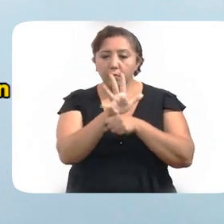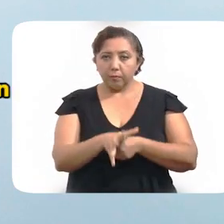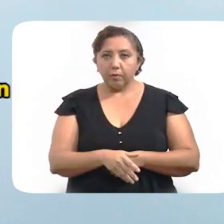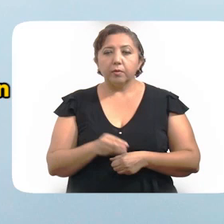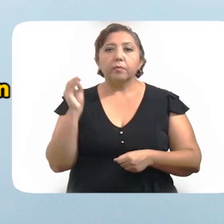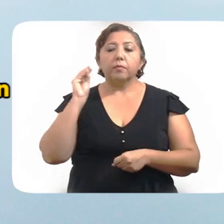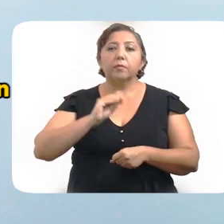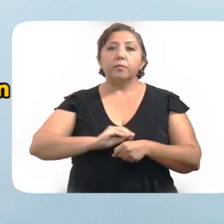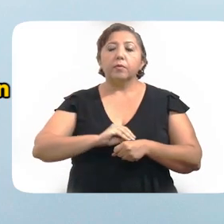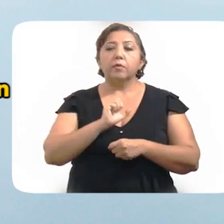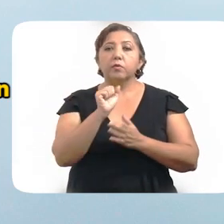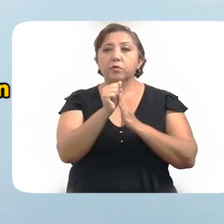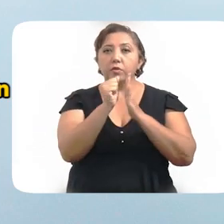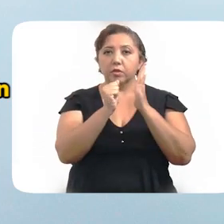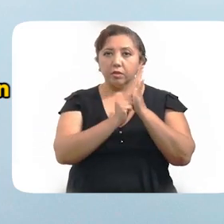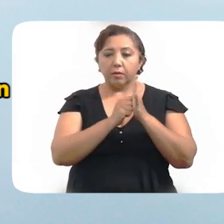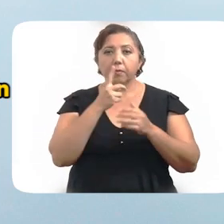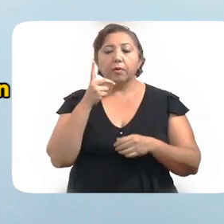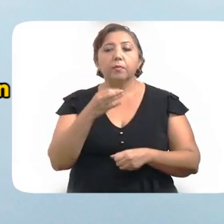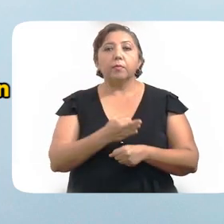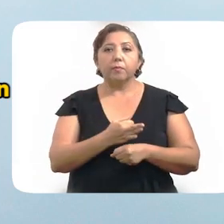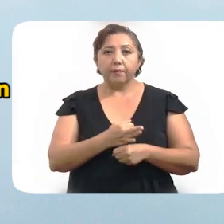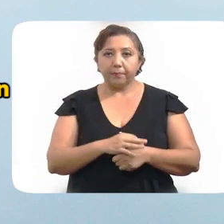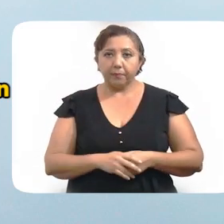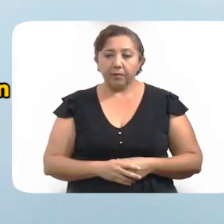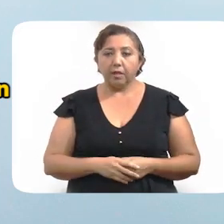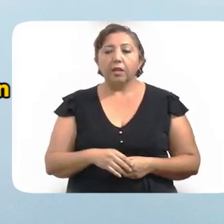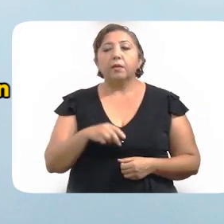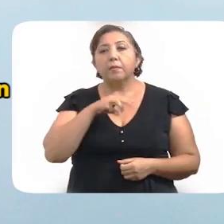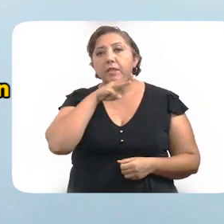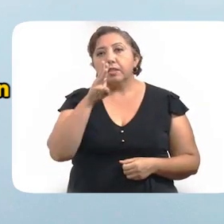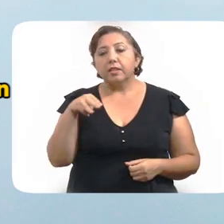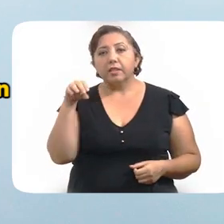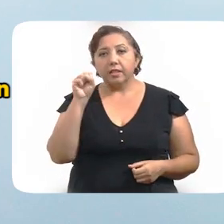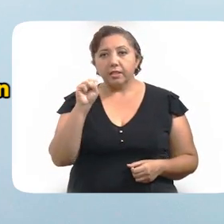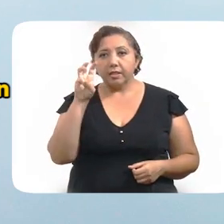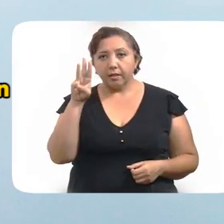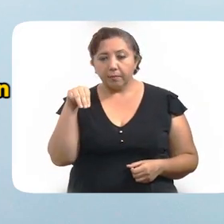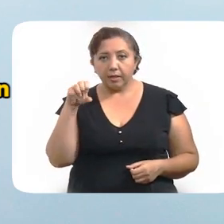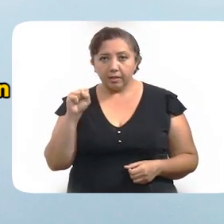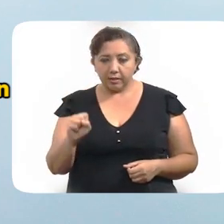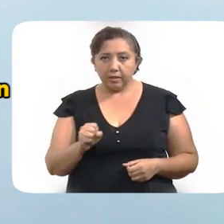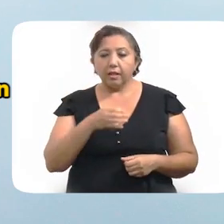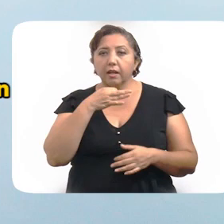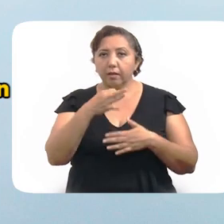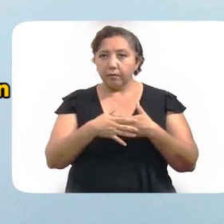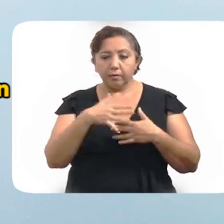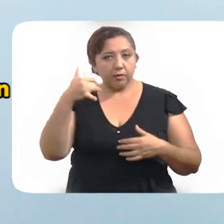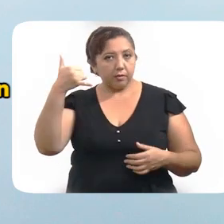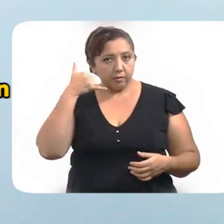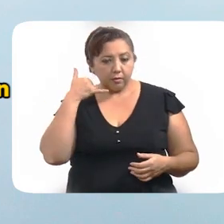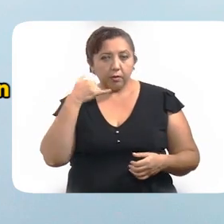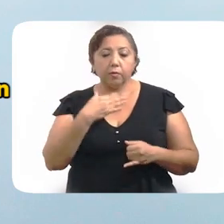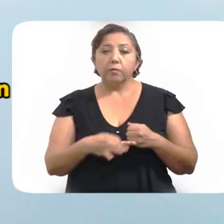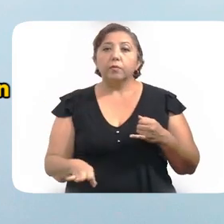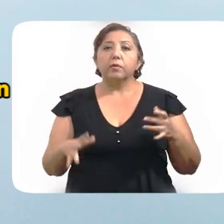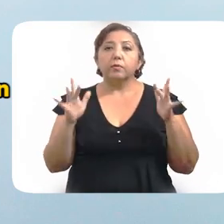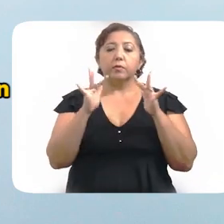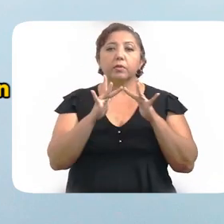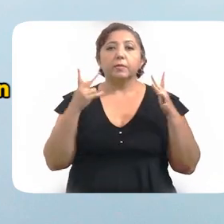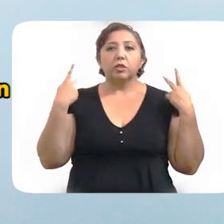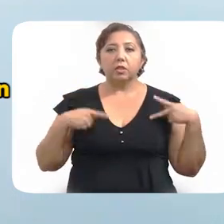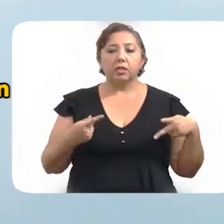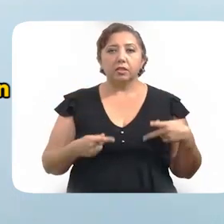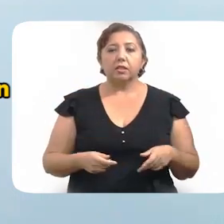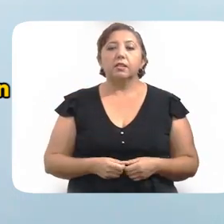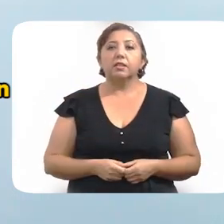y la implementación de un sistema de rastreo oportuno vía mensajes SMS y llamadas telefónicas a los últimos contactos